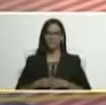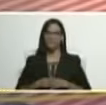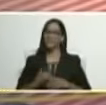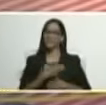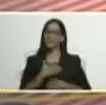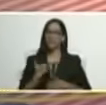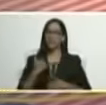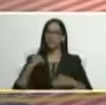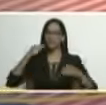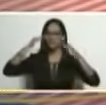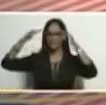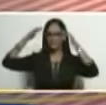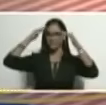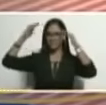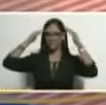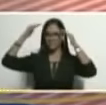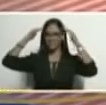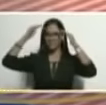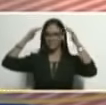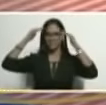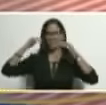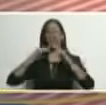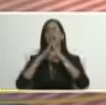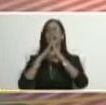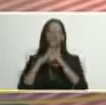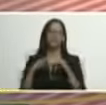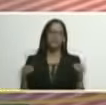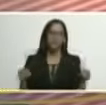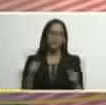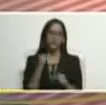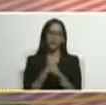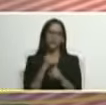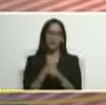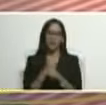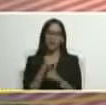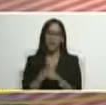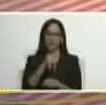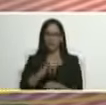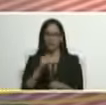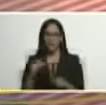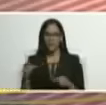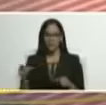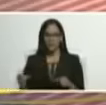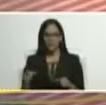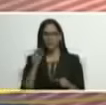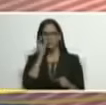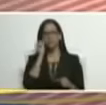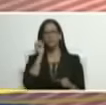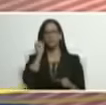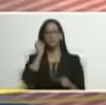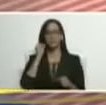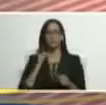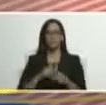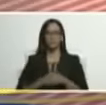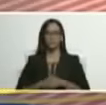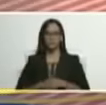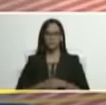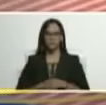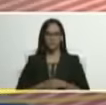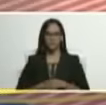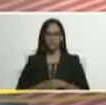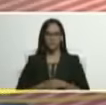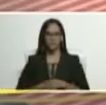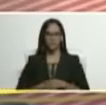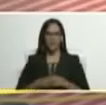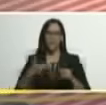Quiero saludar a todos los trabajadores y trabajadoras